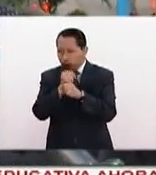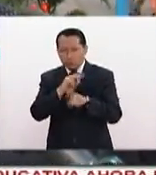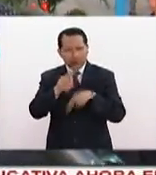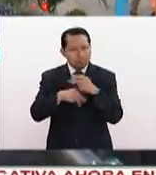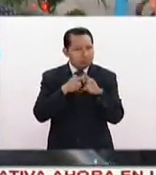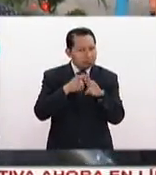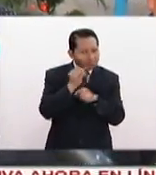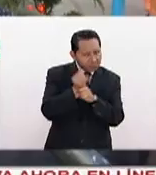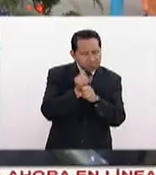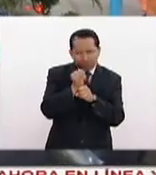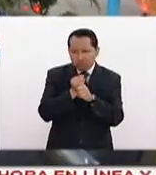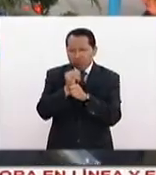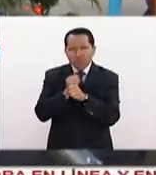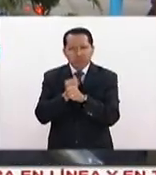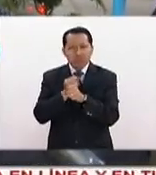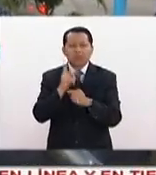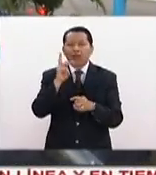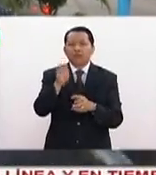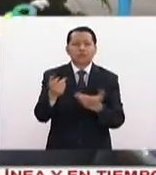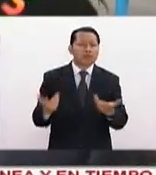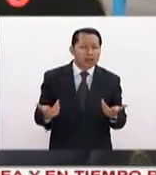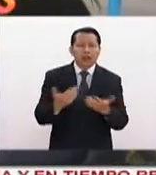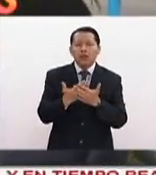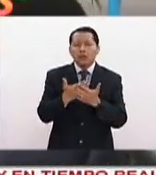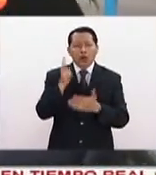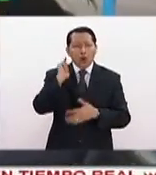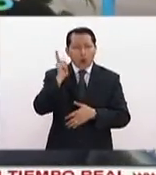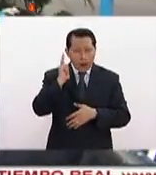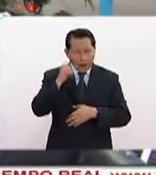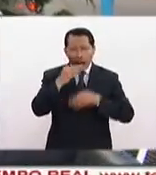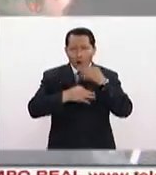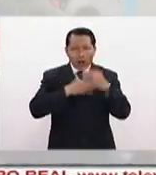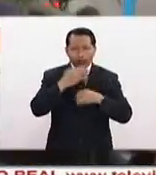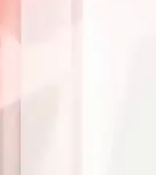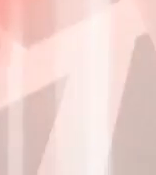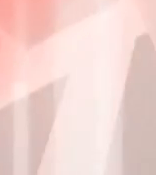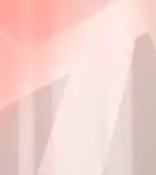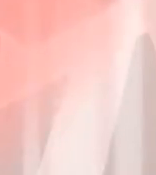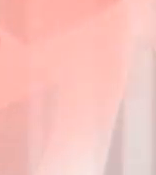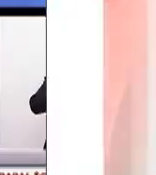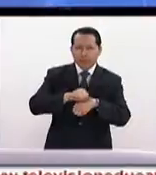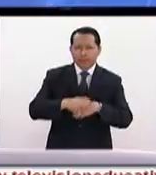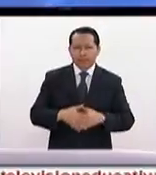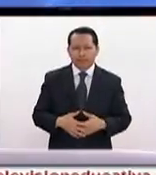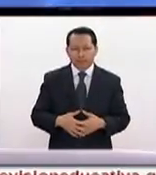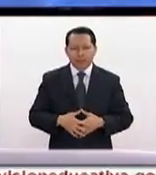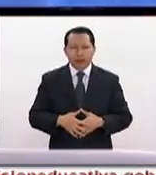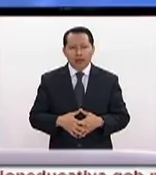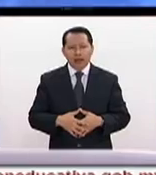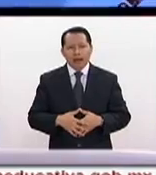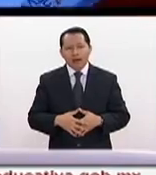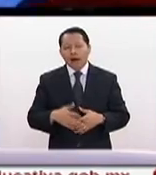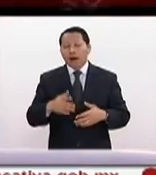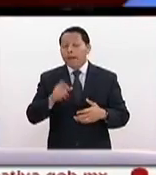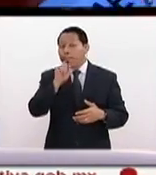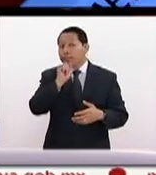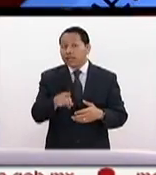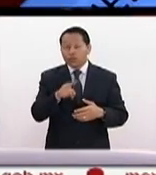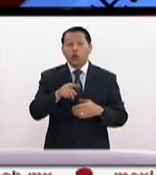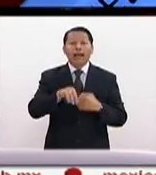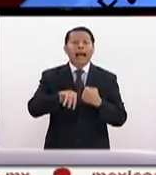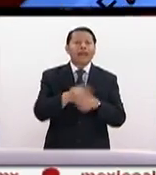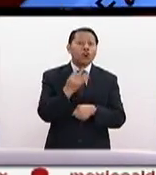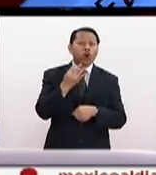investigando. Prácticamente esperamos darle alguna noticia la próxima semana. Para nosotros... Por cierto,